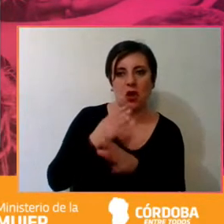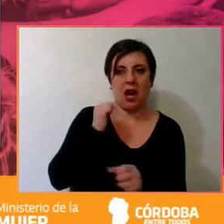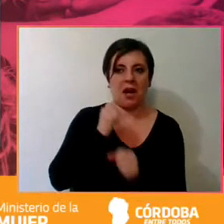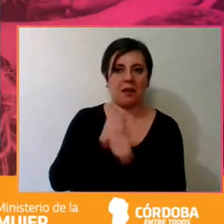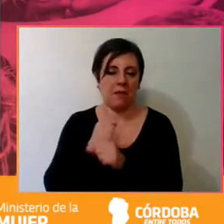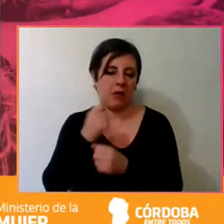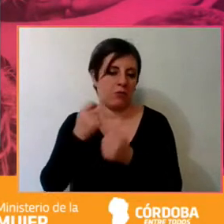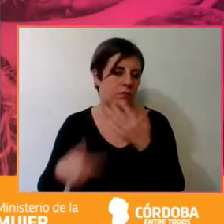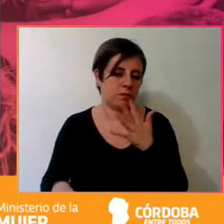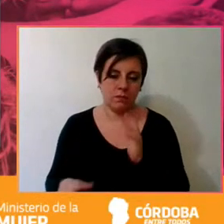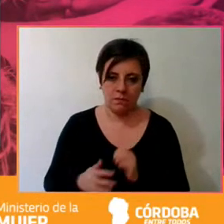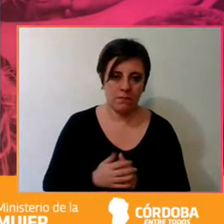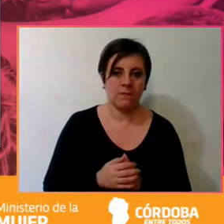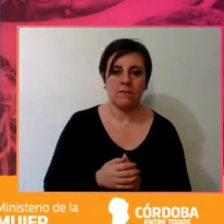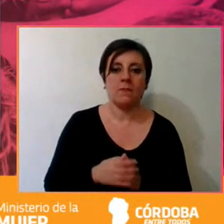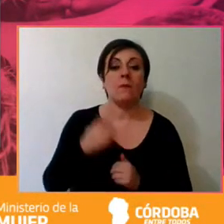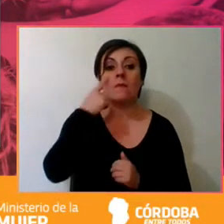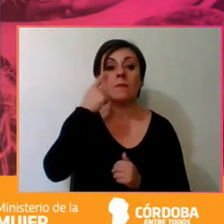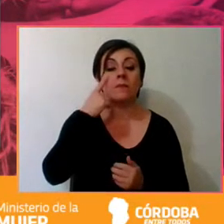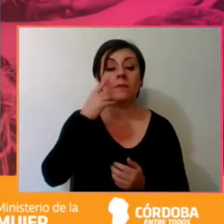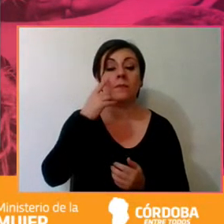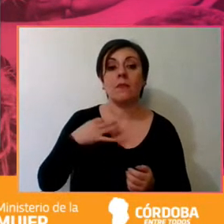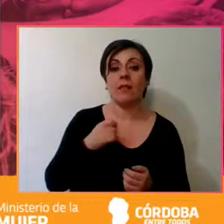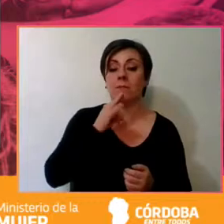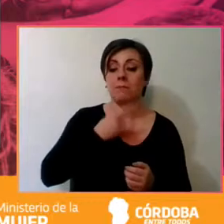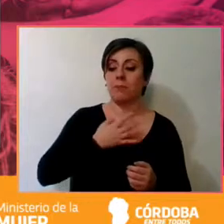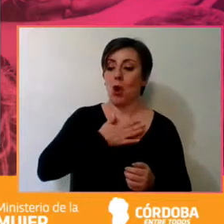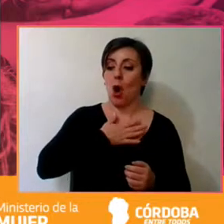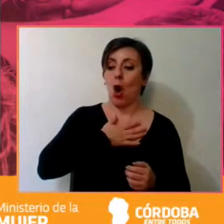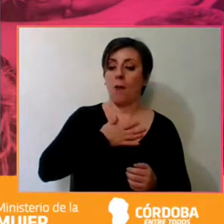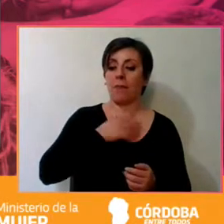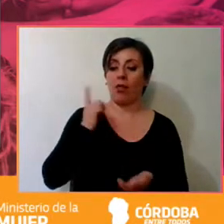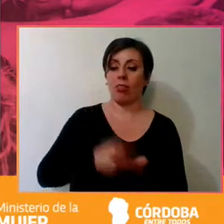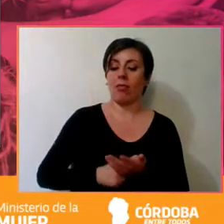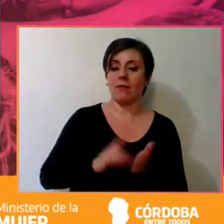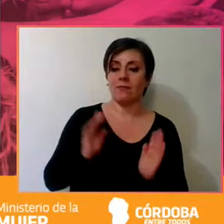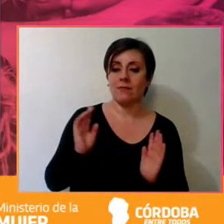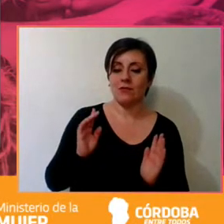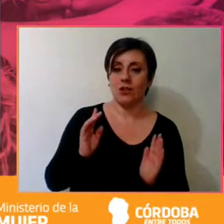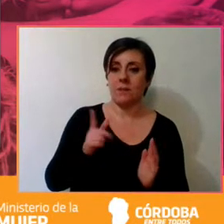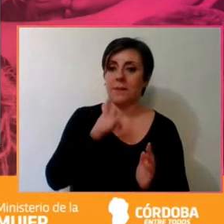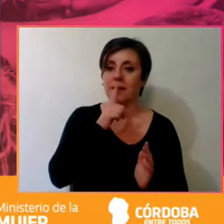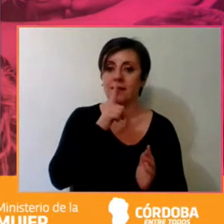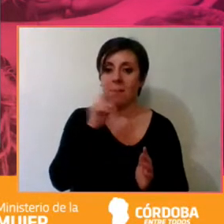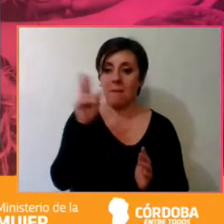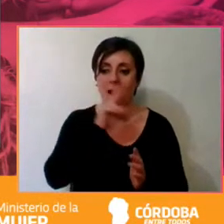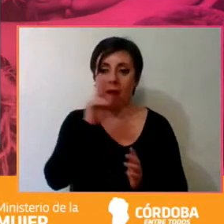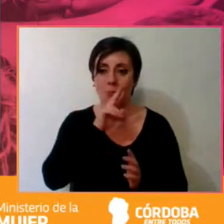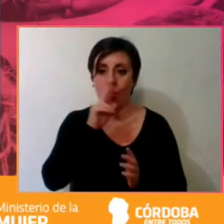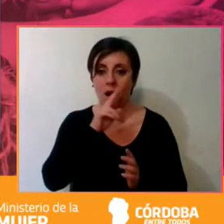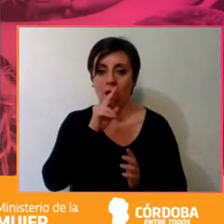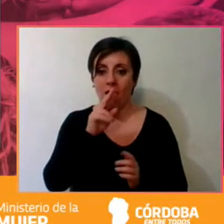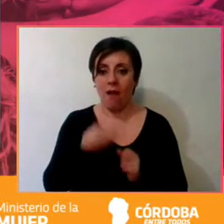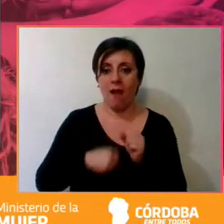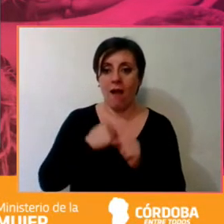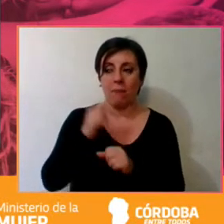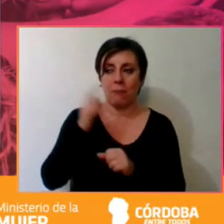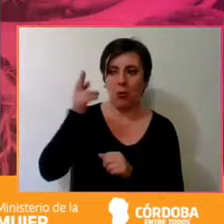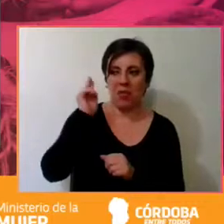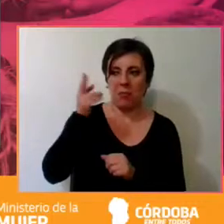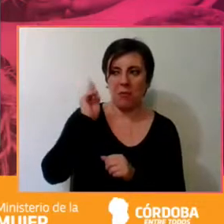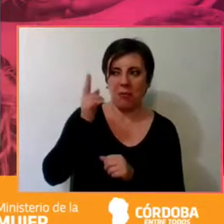sea. Entonces vivir la vida de acuerdo a tus propias potencialidades pareciera ser que para las mujeres ha estado prohibido durante